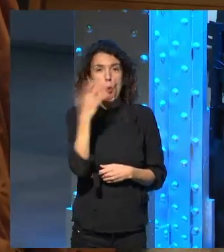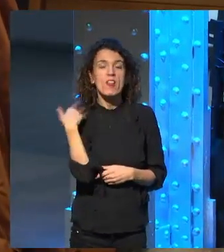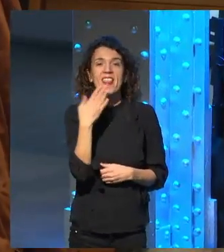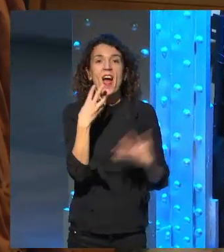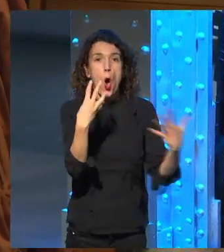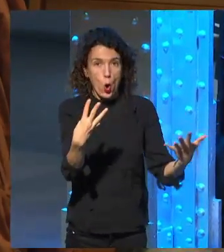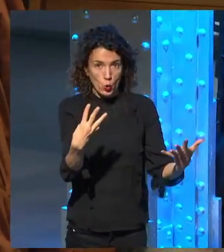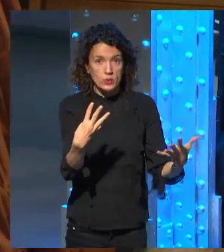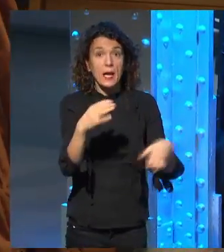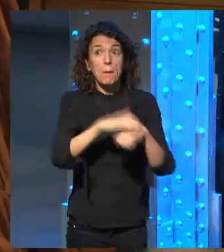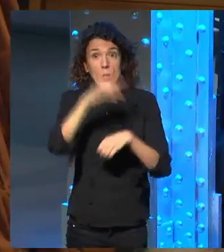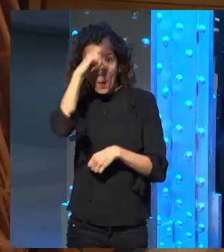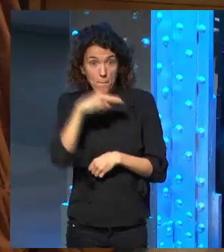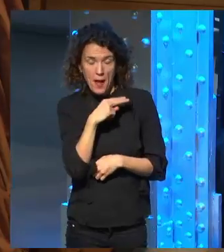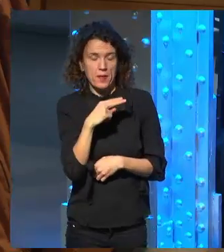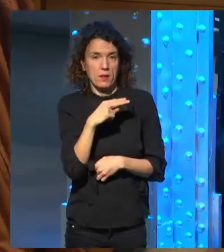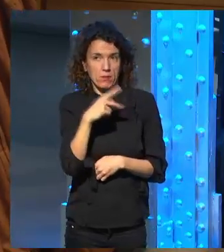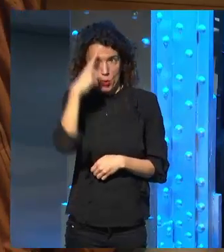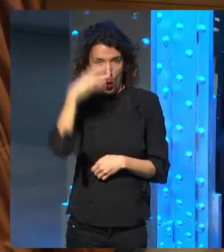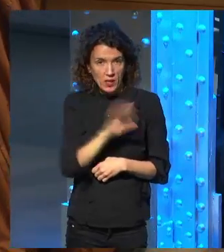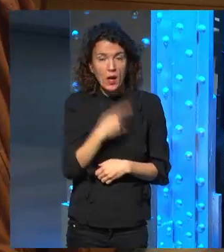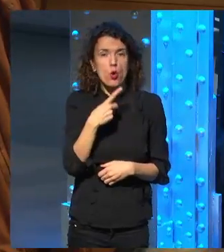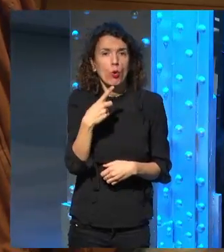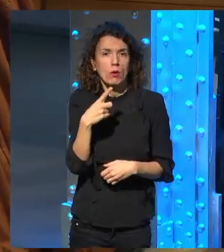los amigos de mi padre no se lo creían. Pero el